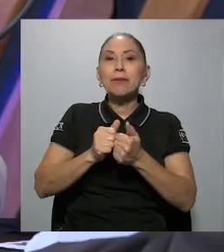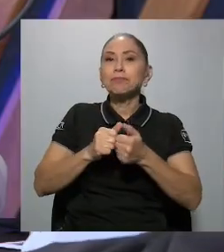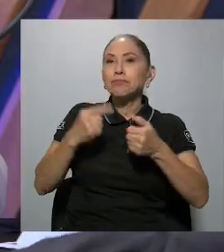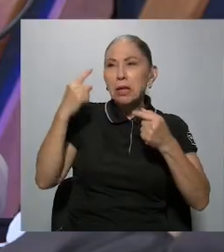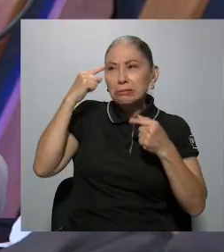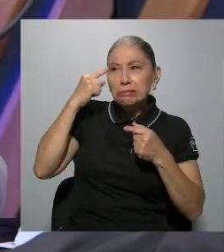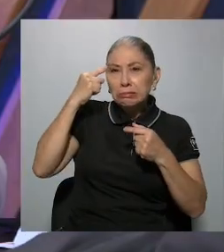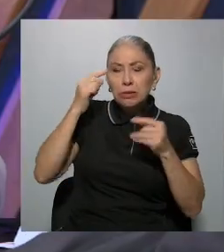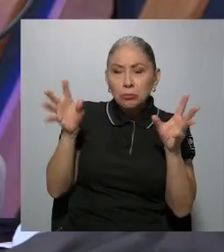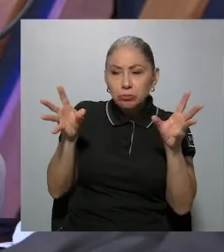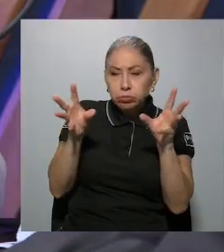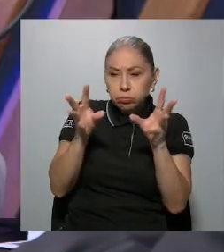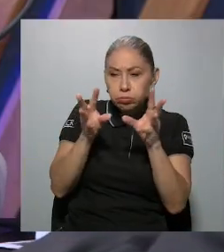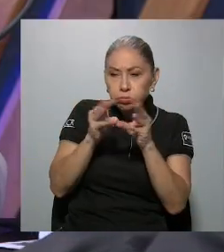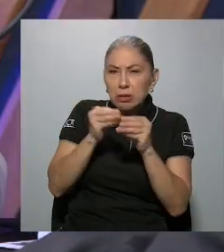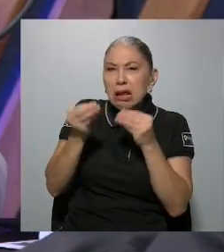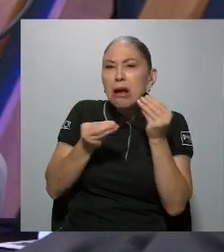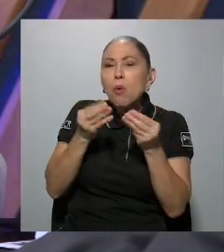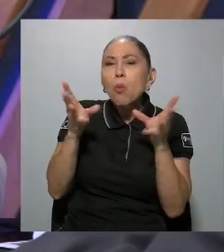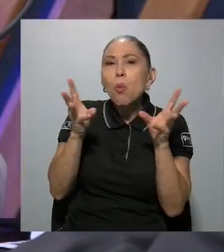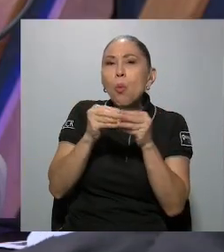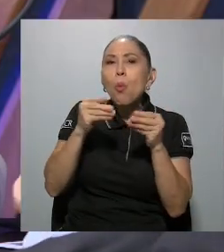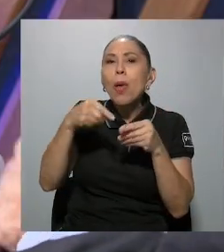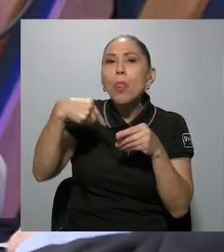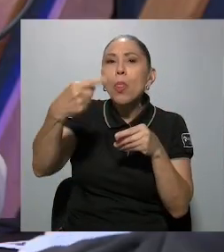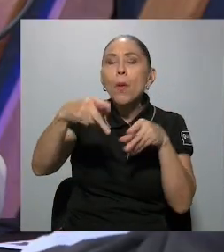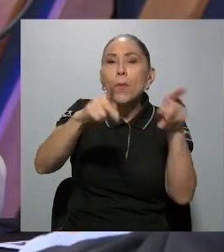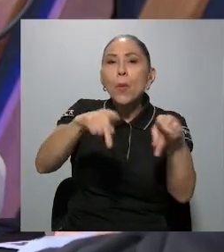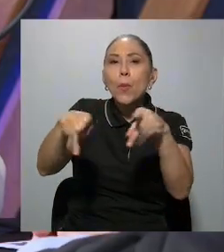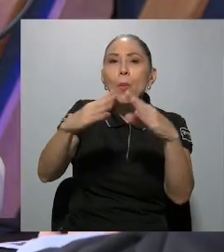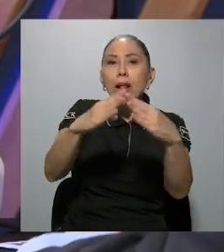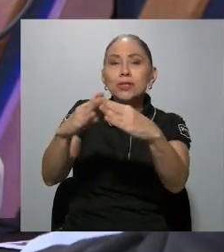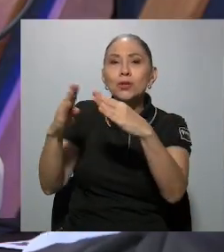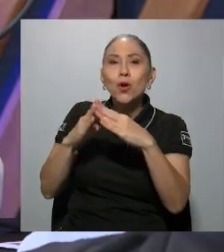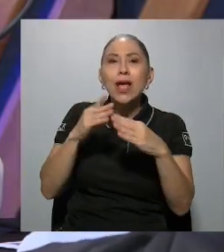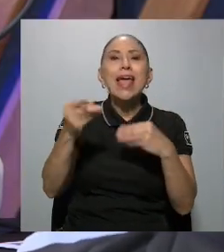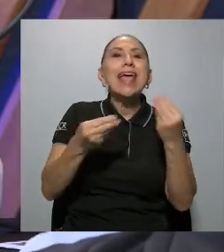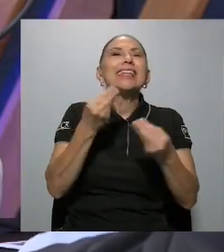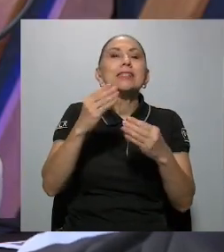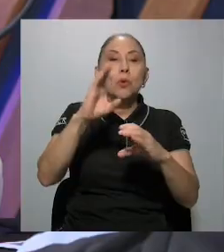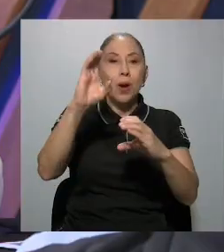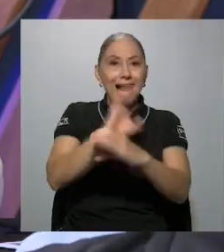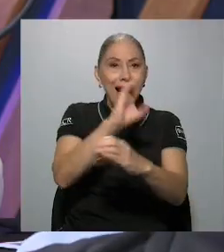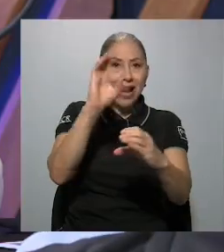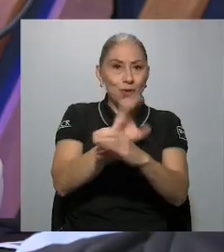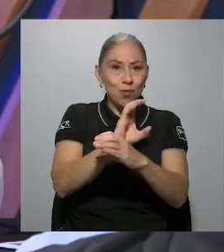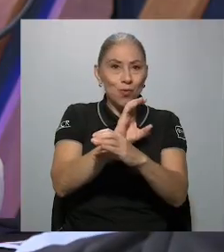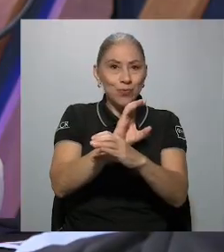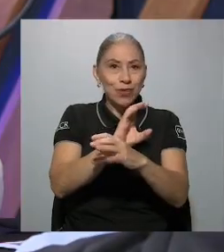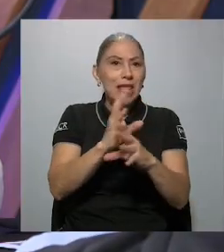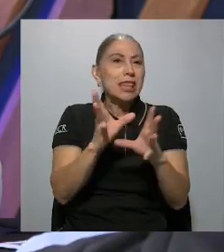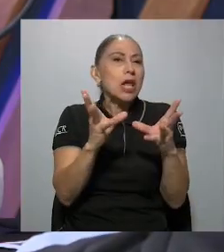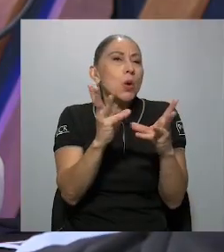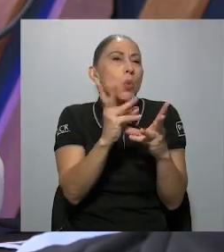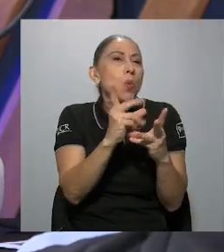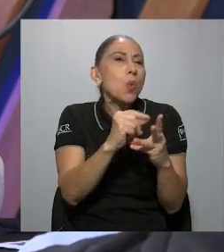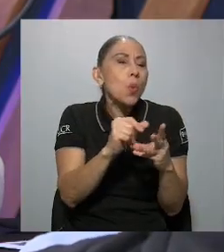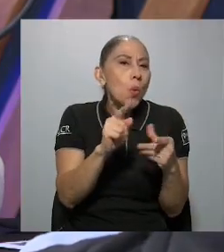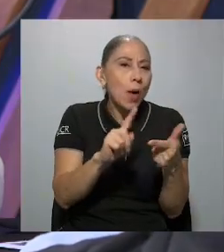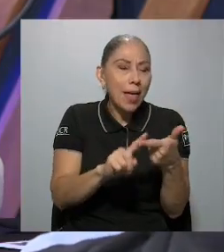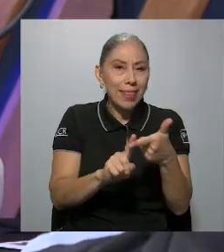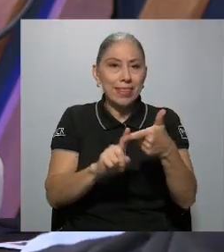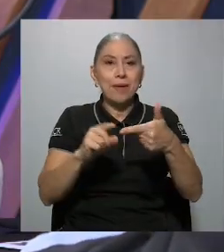público que las estimaciones y proyecciones de población lo que me dan es el cálculo de la magnitud y de la estructura